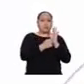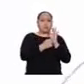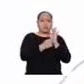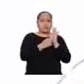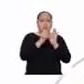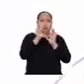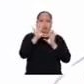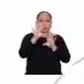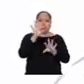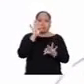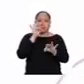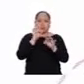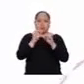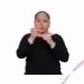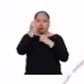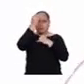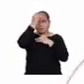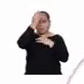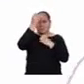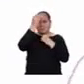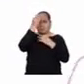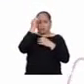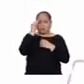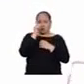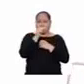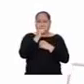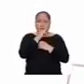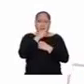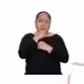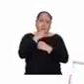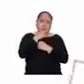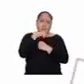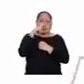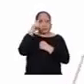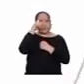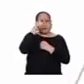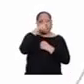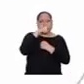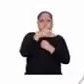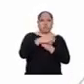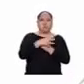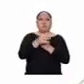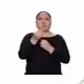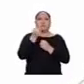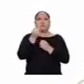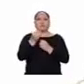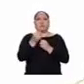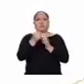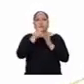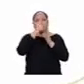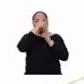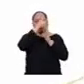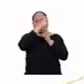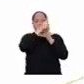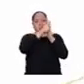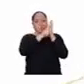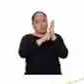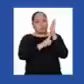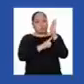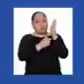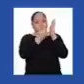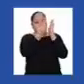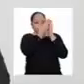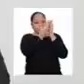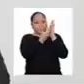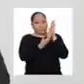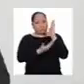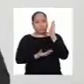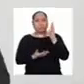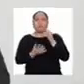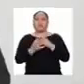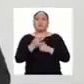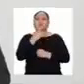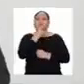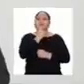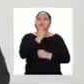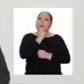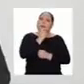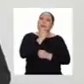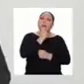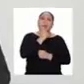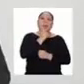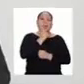los datos es un poco más difícil, porque es una lista muy extensa.